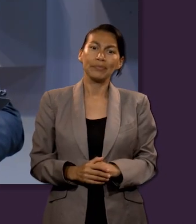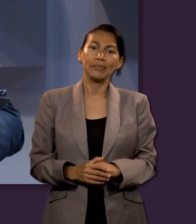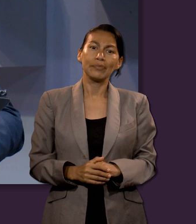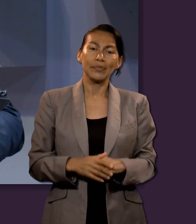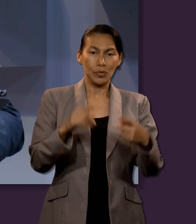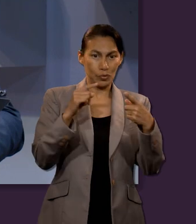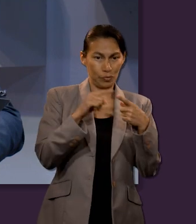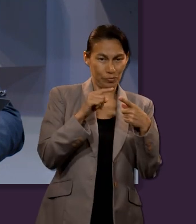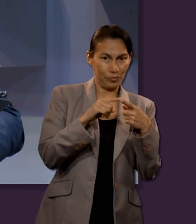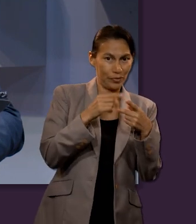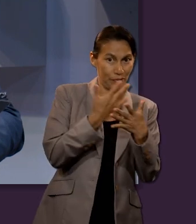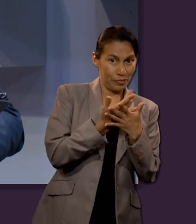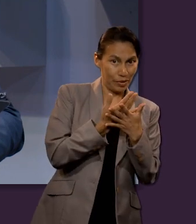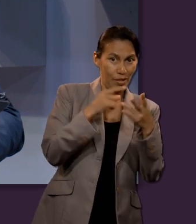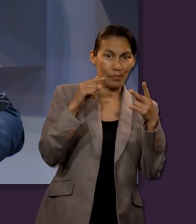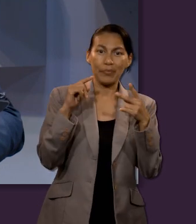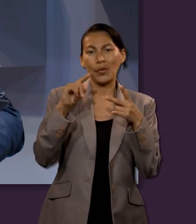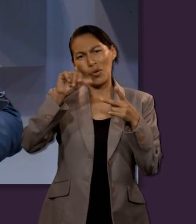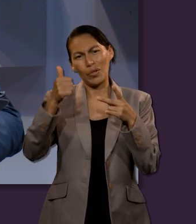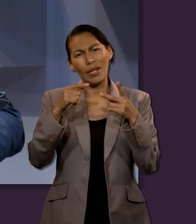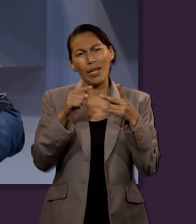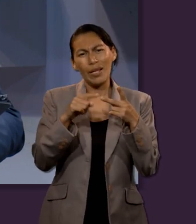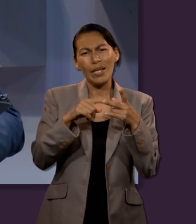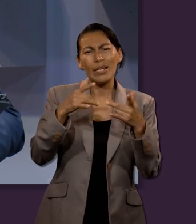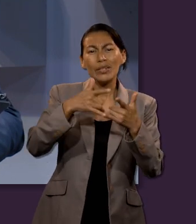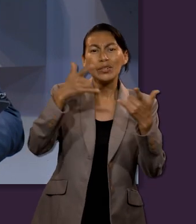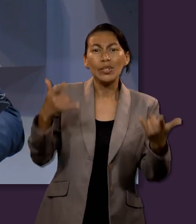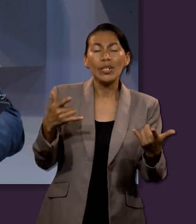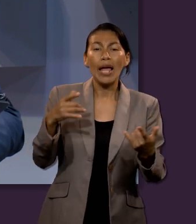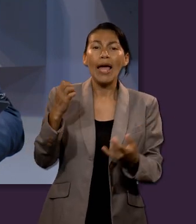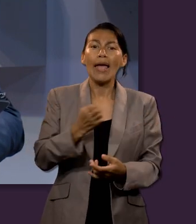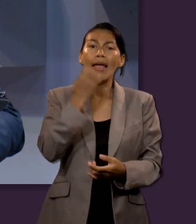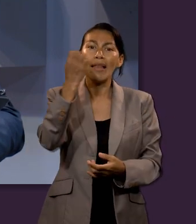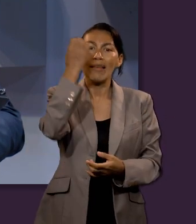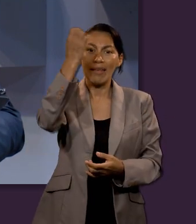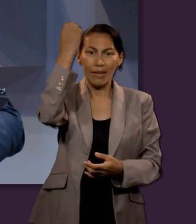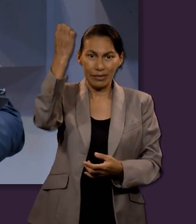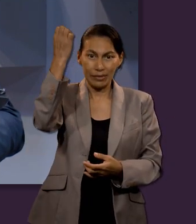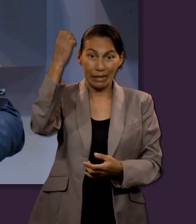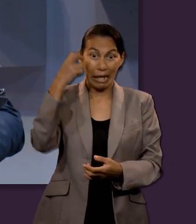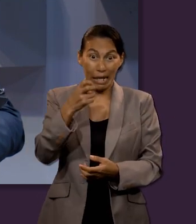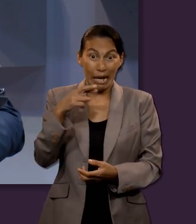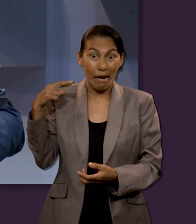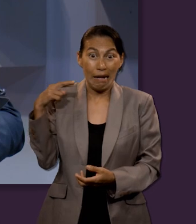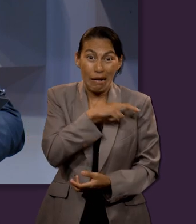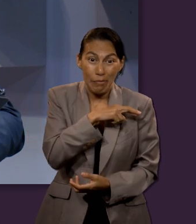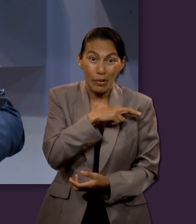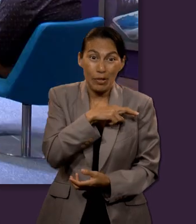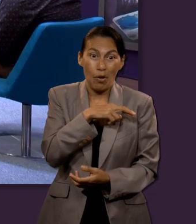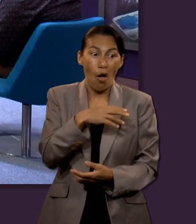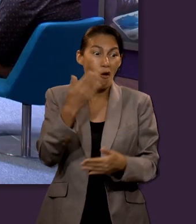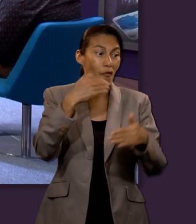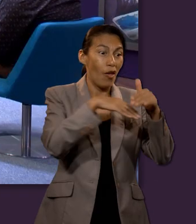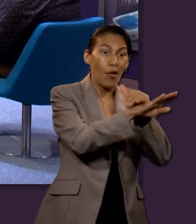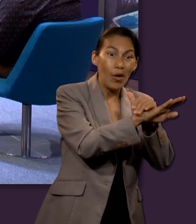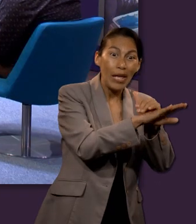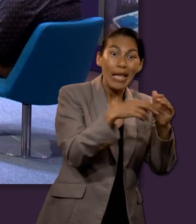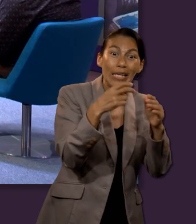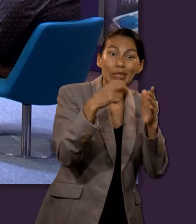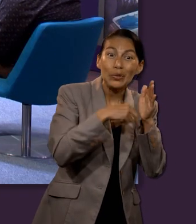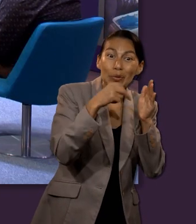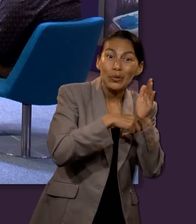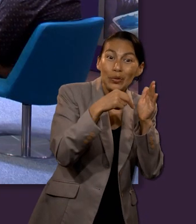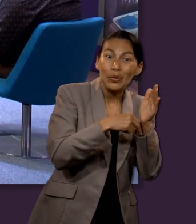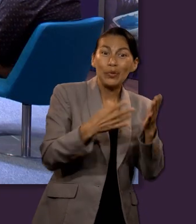el de elías el problema del apresuran za porque se apresuró y se escondió dice la historia